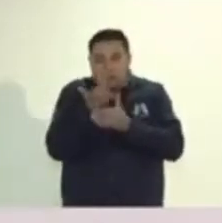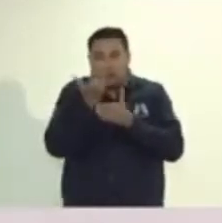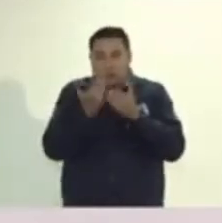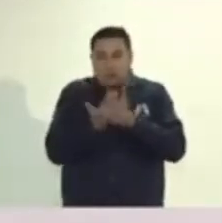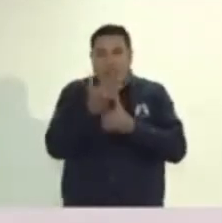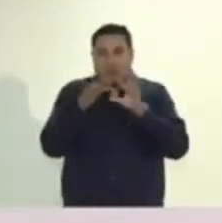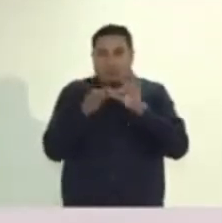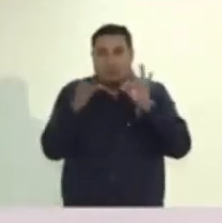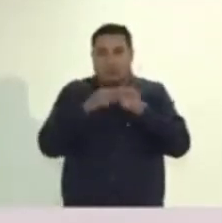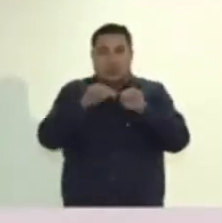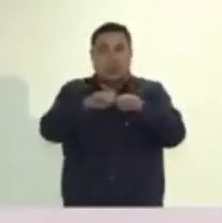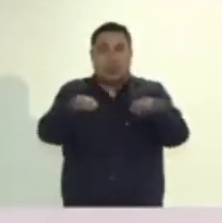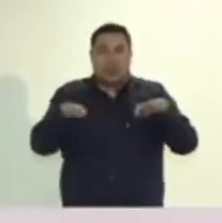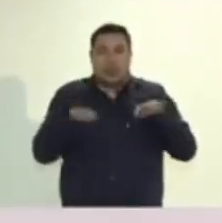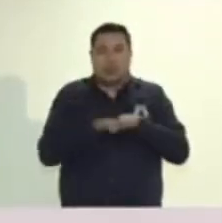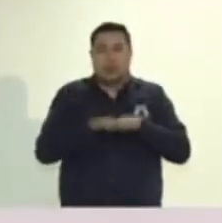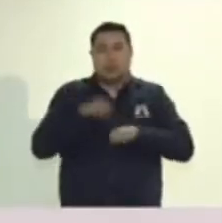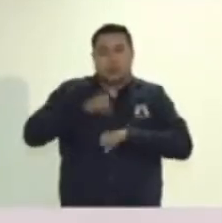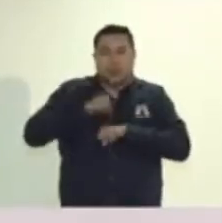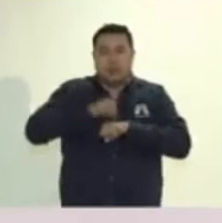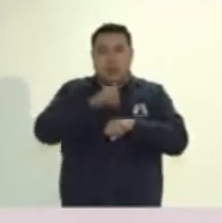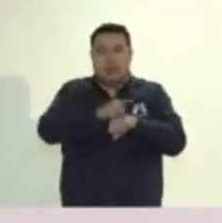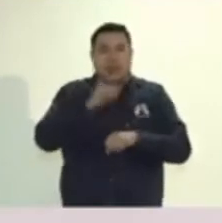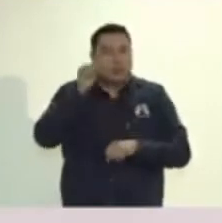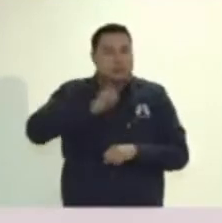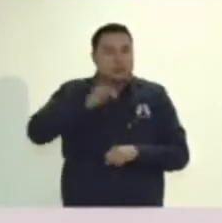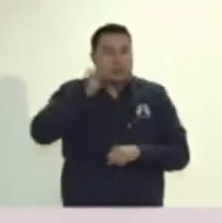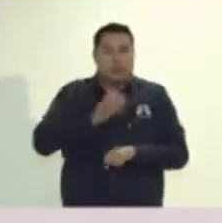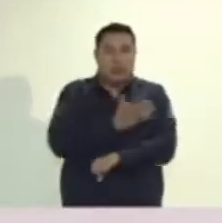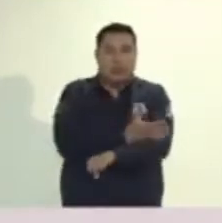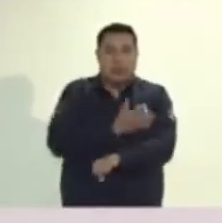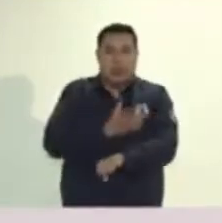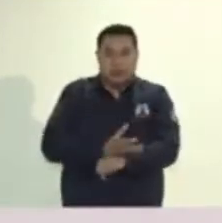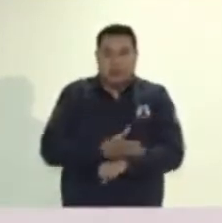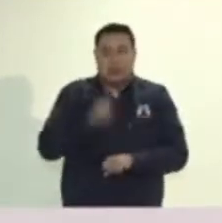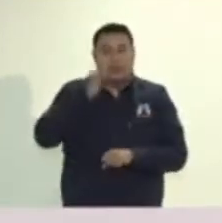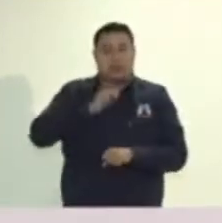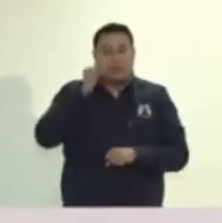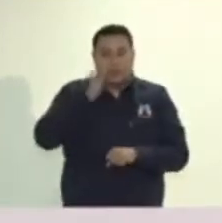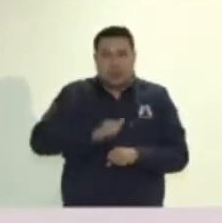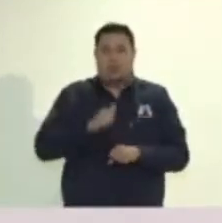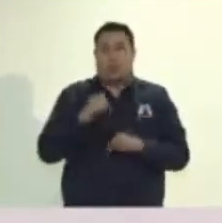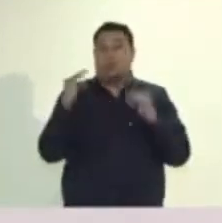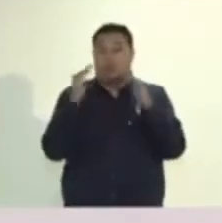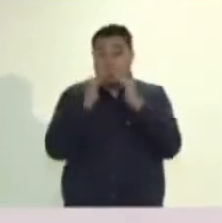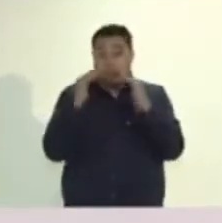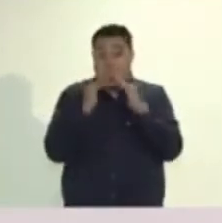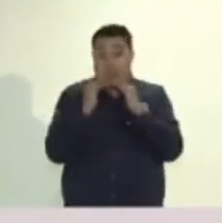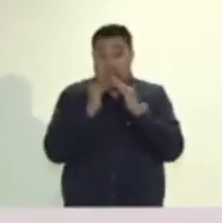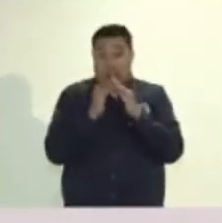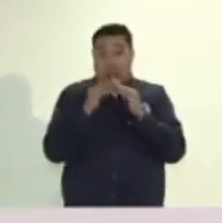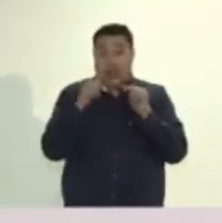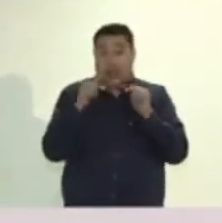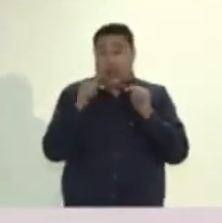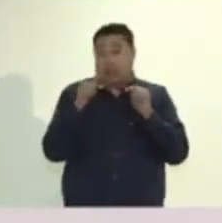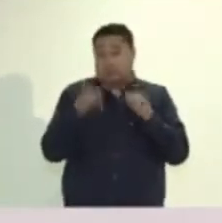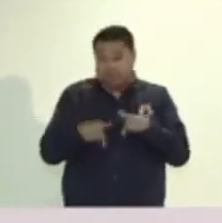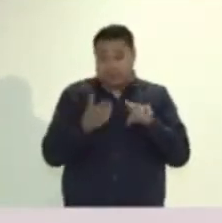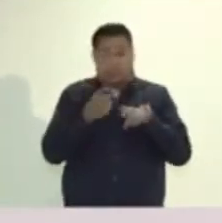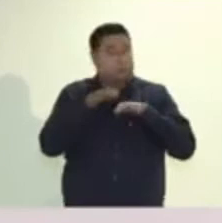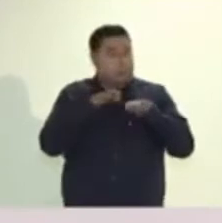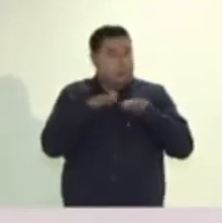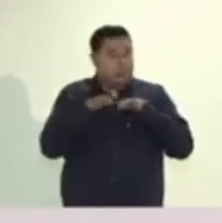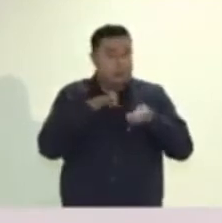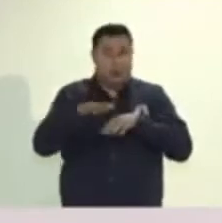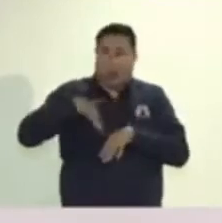con mi equipo, que todos los días hay muchos compañeros que desde sus casas, que inclusive aquí mismo están haciendo posible que